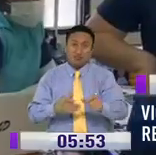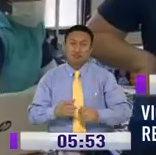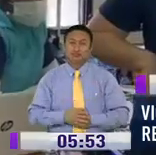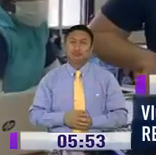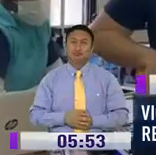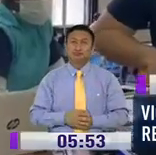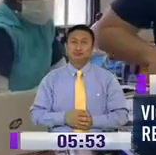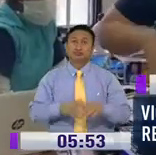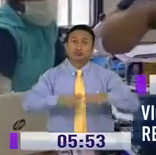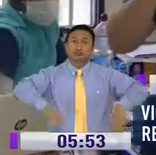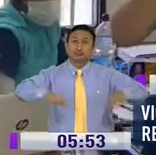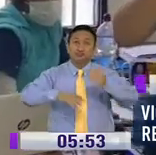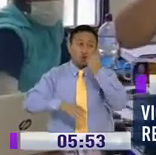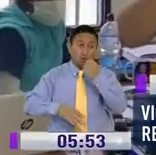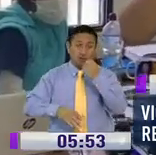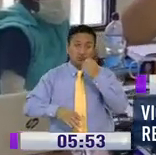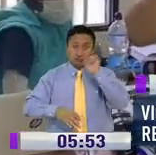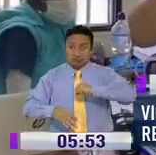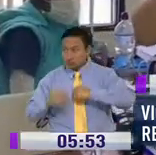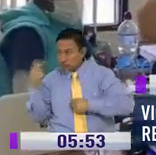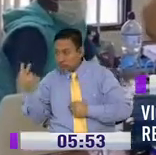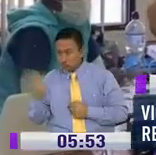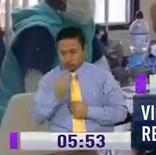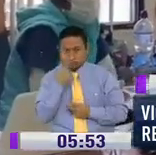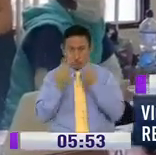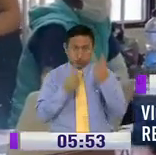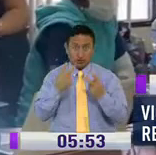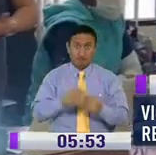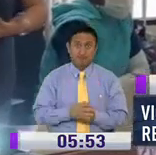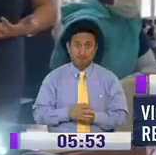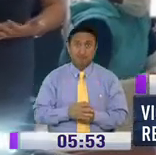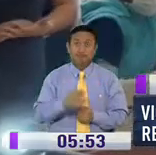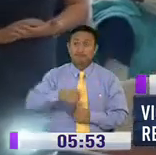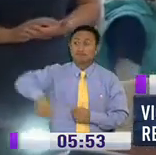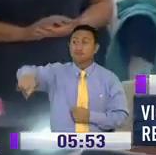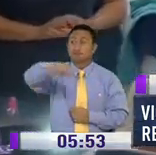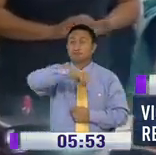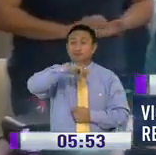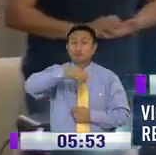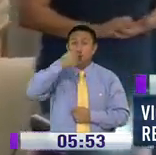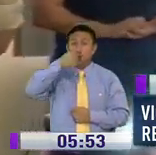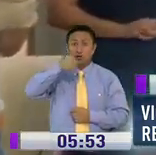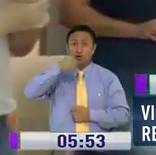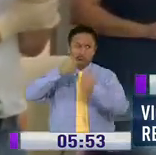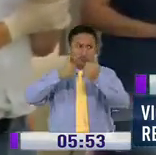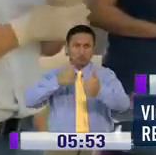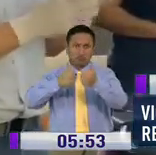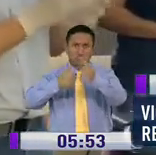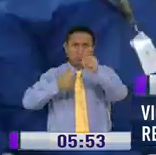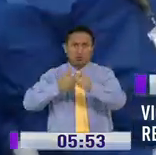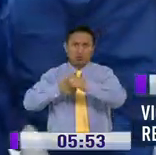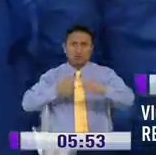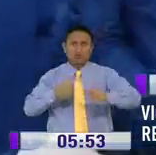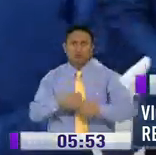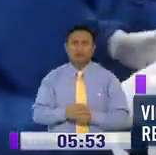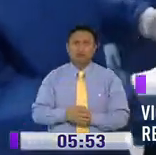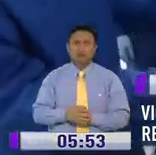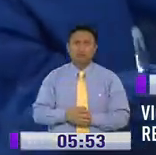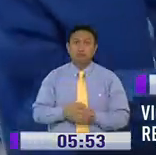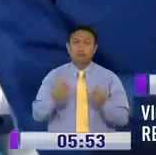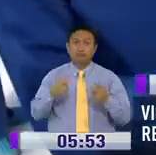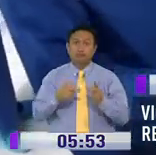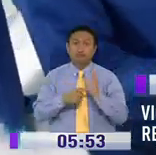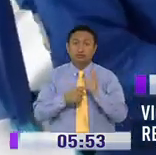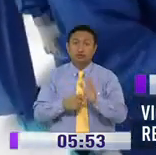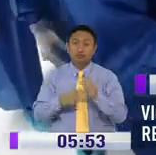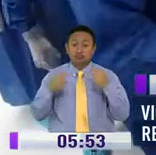intensivos. El área de comedor también fue visitado por el vicepresidente. Se comprobó el abastecimiento de comida para los pacientes y se dio a conocer